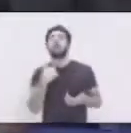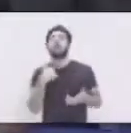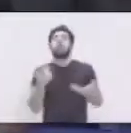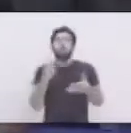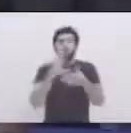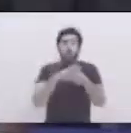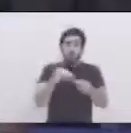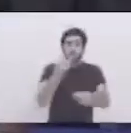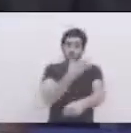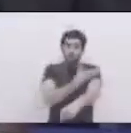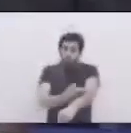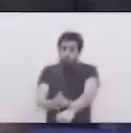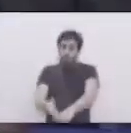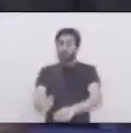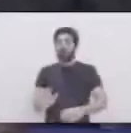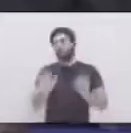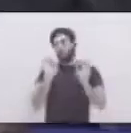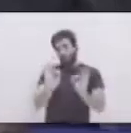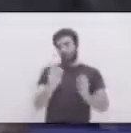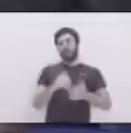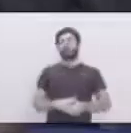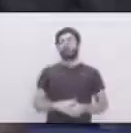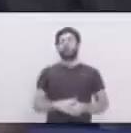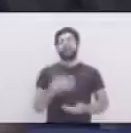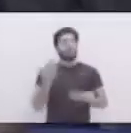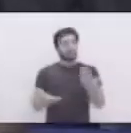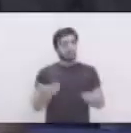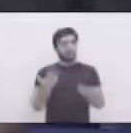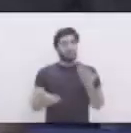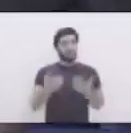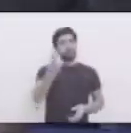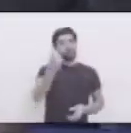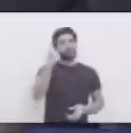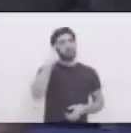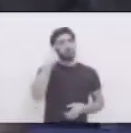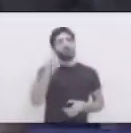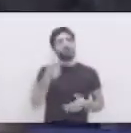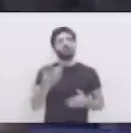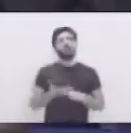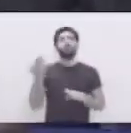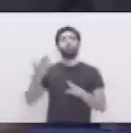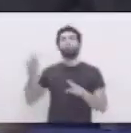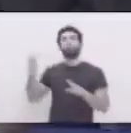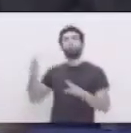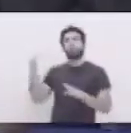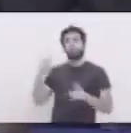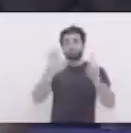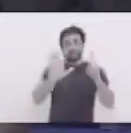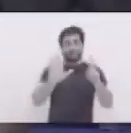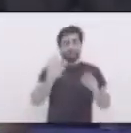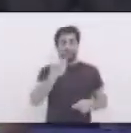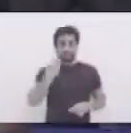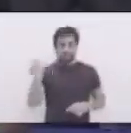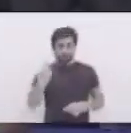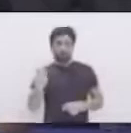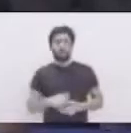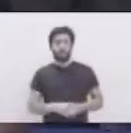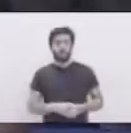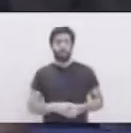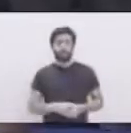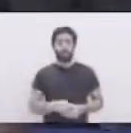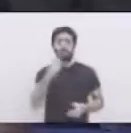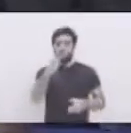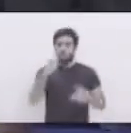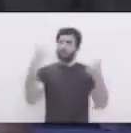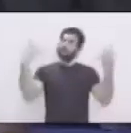para contestar de alguna manera. Oh, pero bueno, tal vez recordar un poquito de lo que hemos visto en todos estos 6 meses. Que muchas felicidades a ustedes, chicos